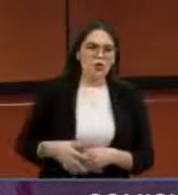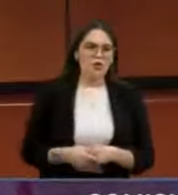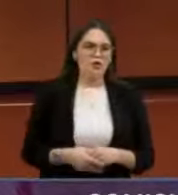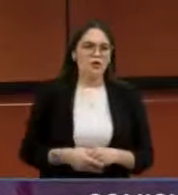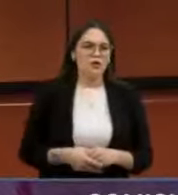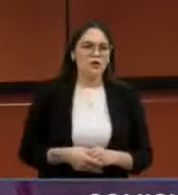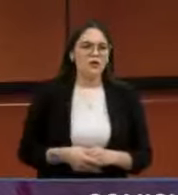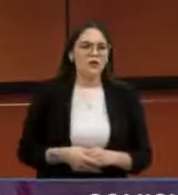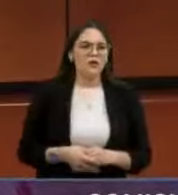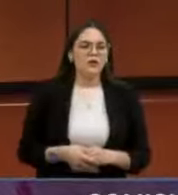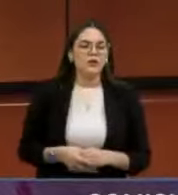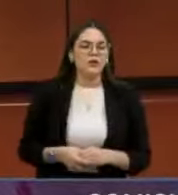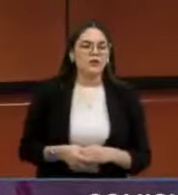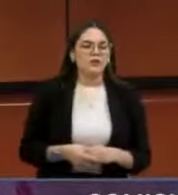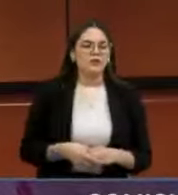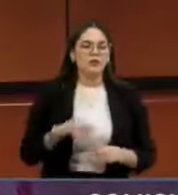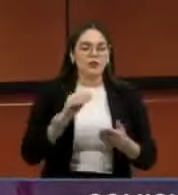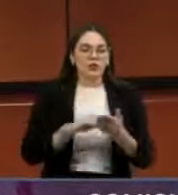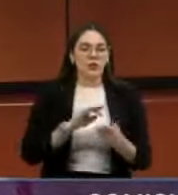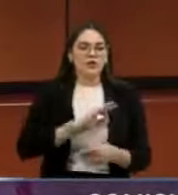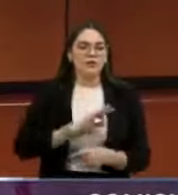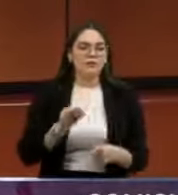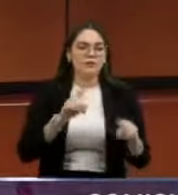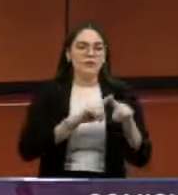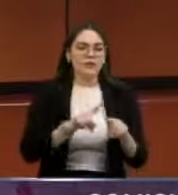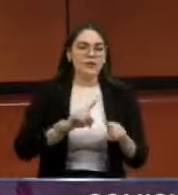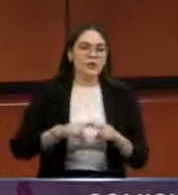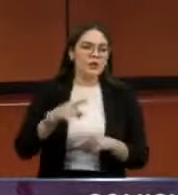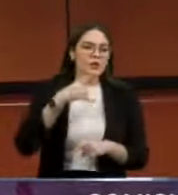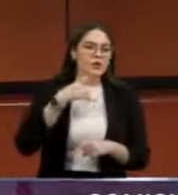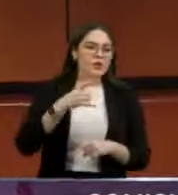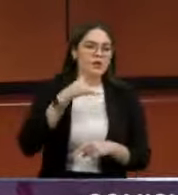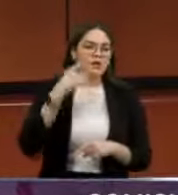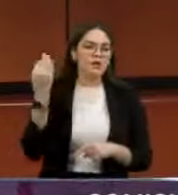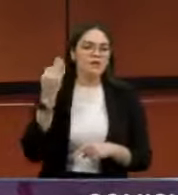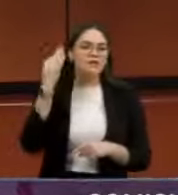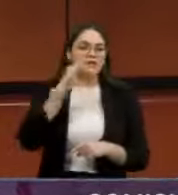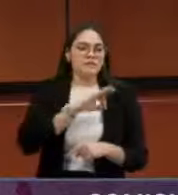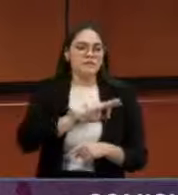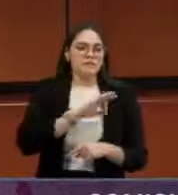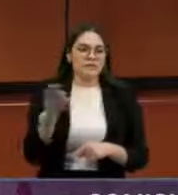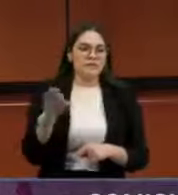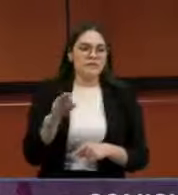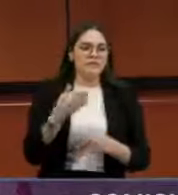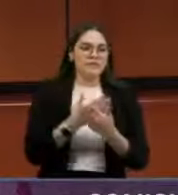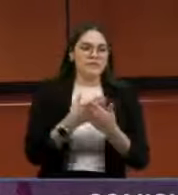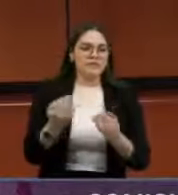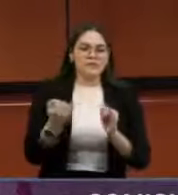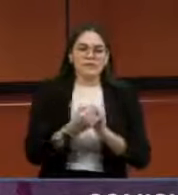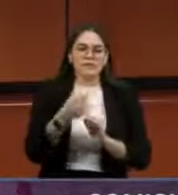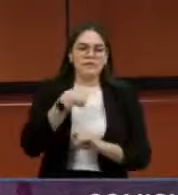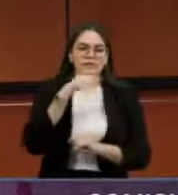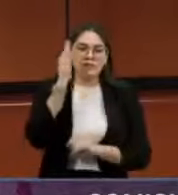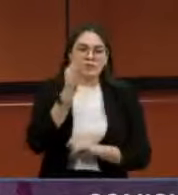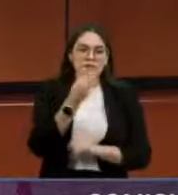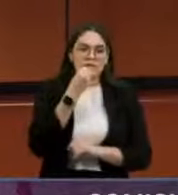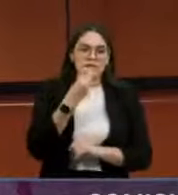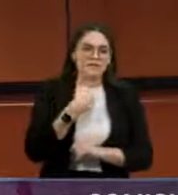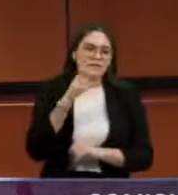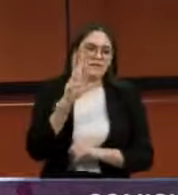haber traiciones e intentar retroceder. No lo debemos permitir. Nuestro